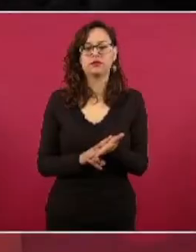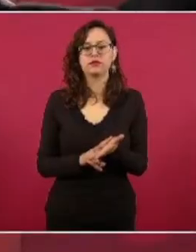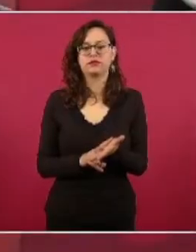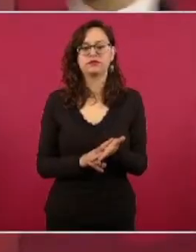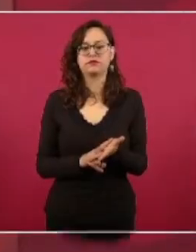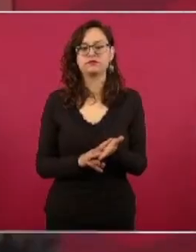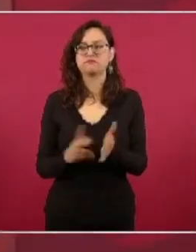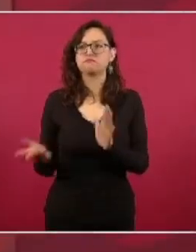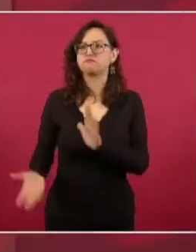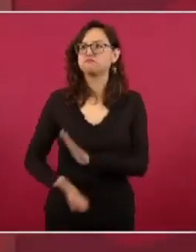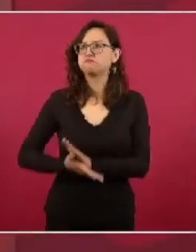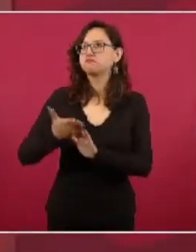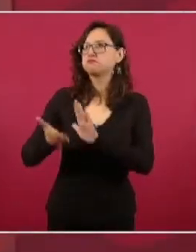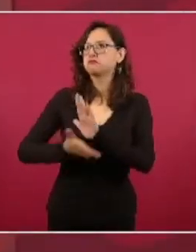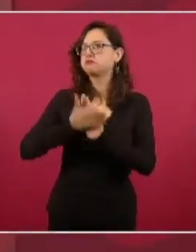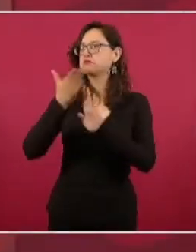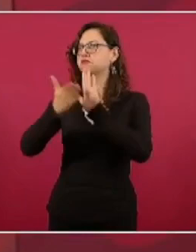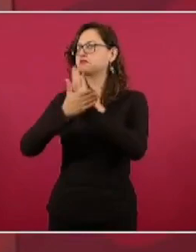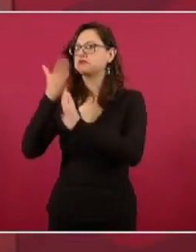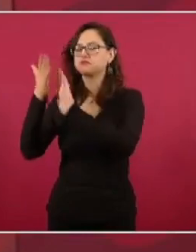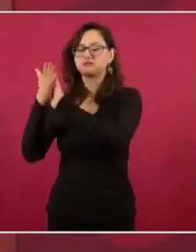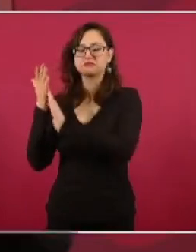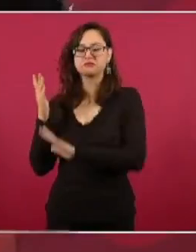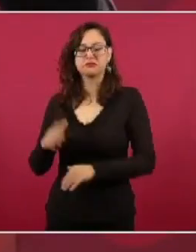todo tipo de obras